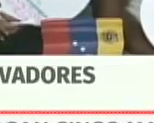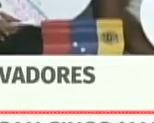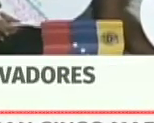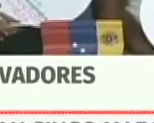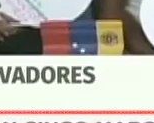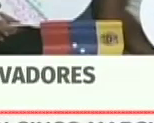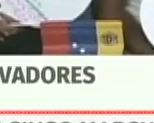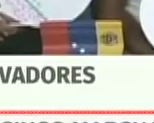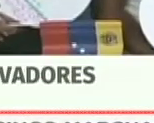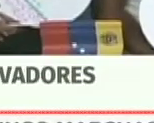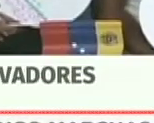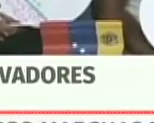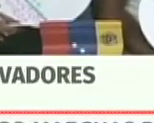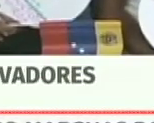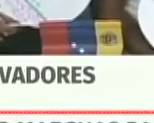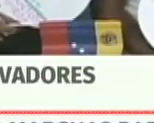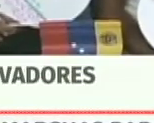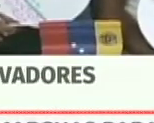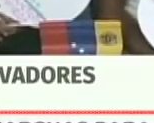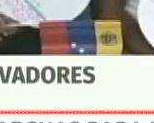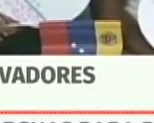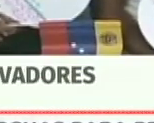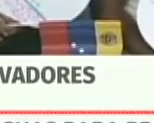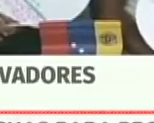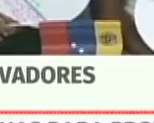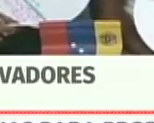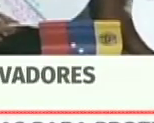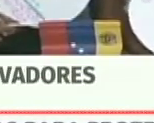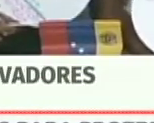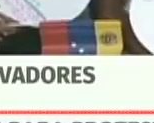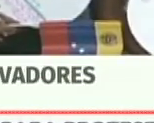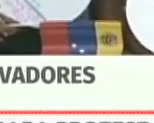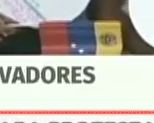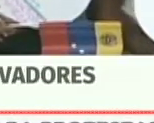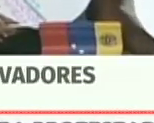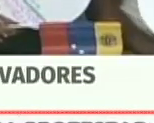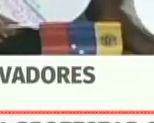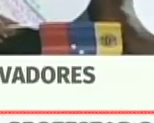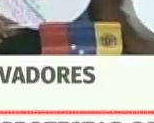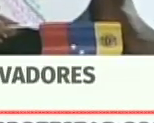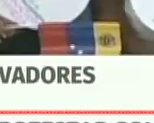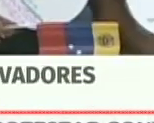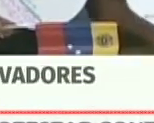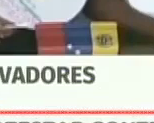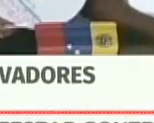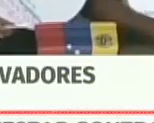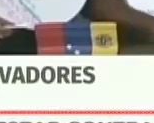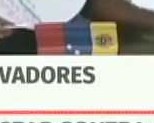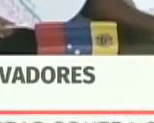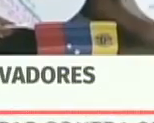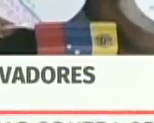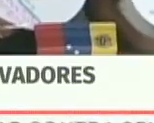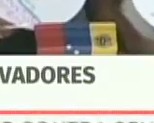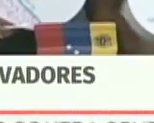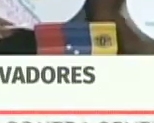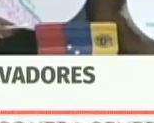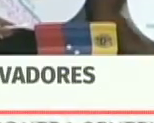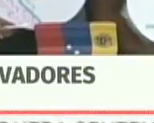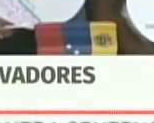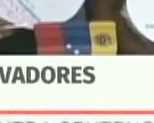Recorrido que hacía el jefe de Estado venezolano Nicolás Maduro, presidente constitucional, justamente avanzando Venezuela hacia